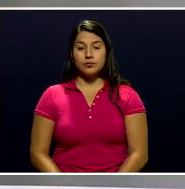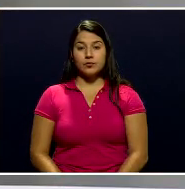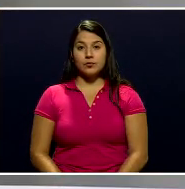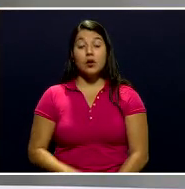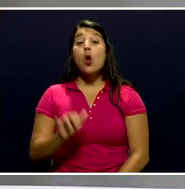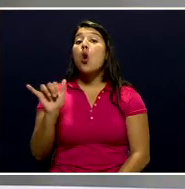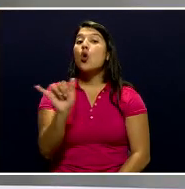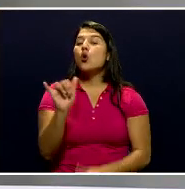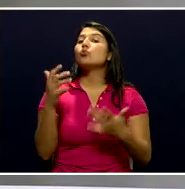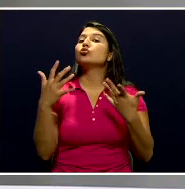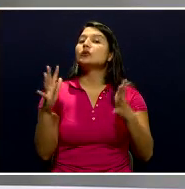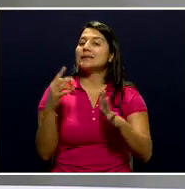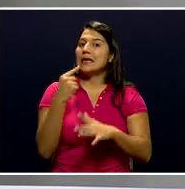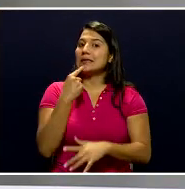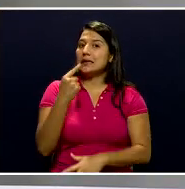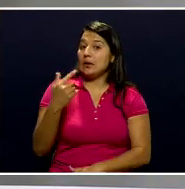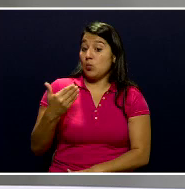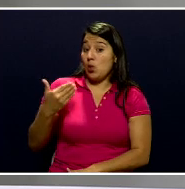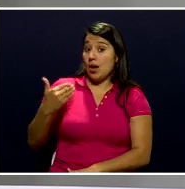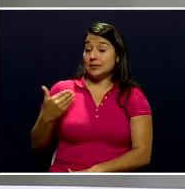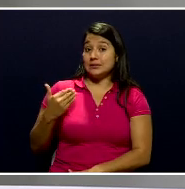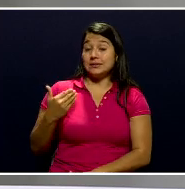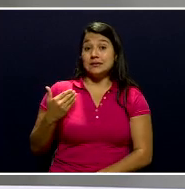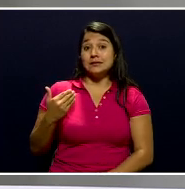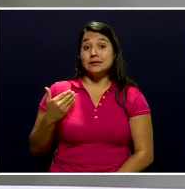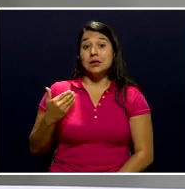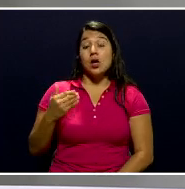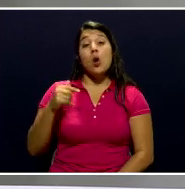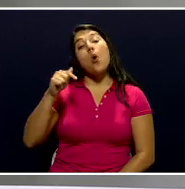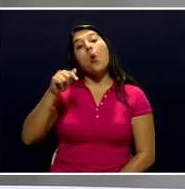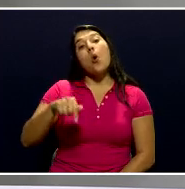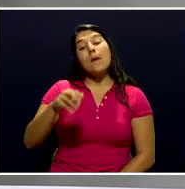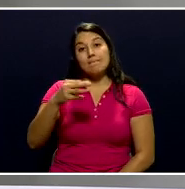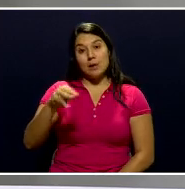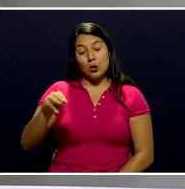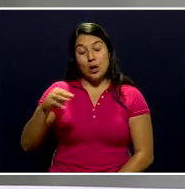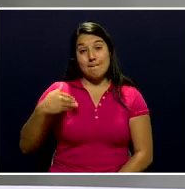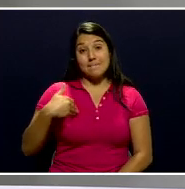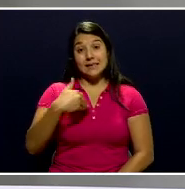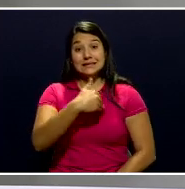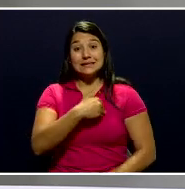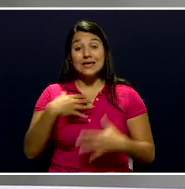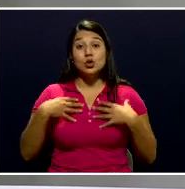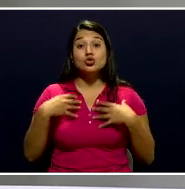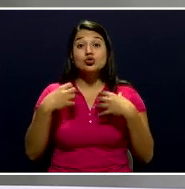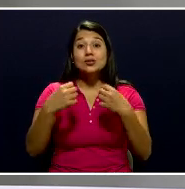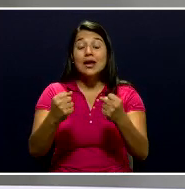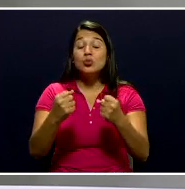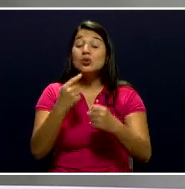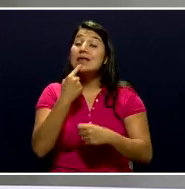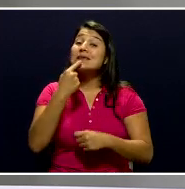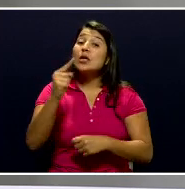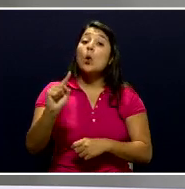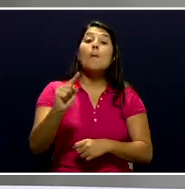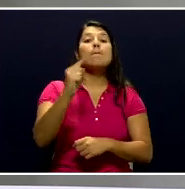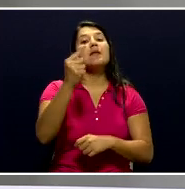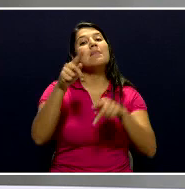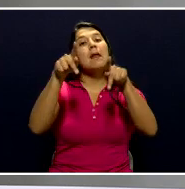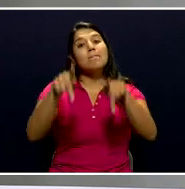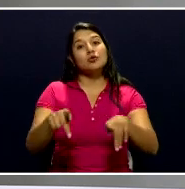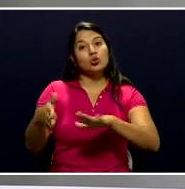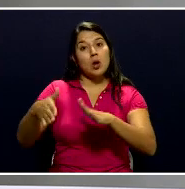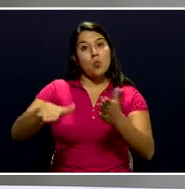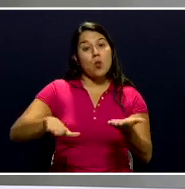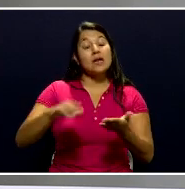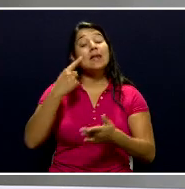Como les anticipábamos este martes, el Ministerio de Salud confirmó el primer fallecimiento por